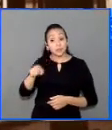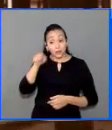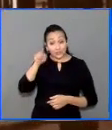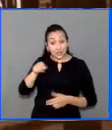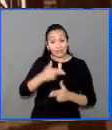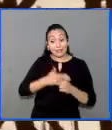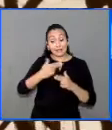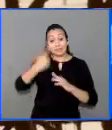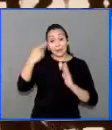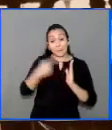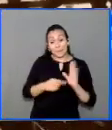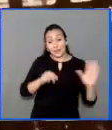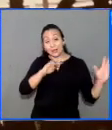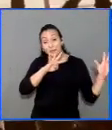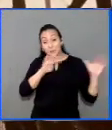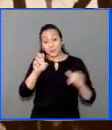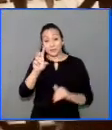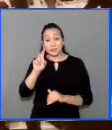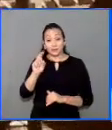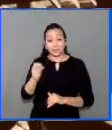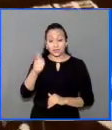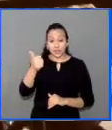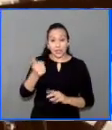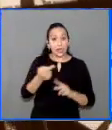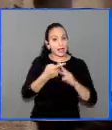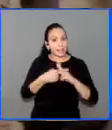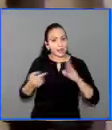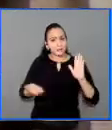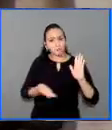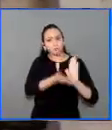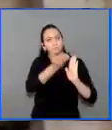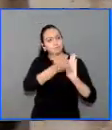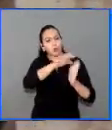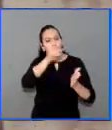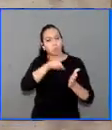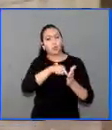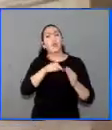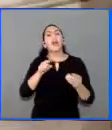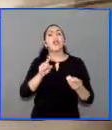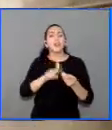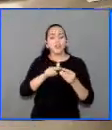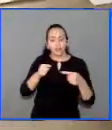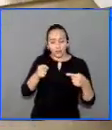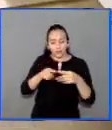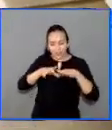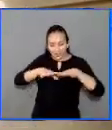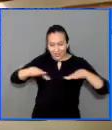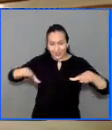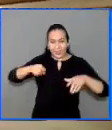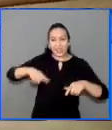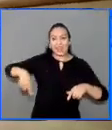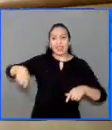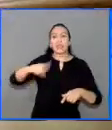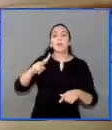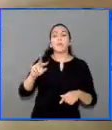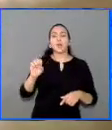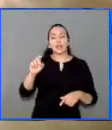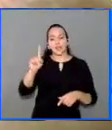1936, cuando se inició la construcción de su actual sede en la Plaza del Volador, instalaciones que fueron inauguradas